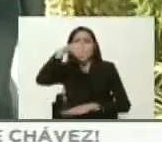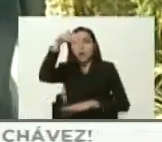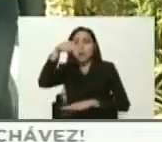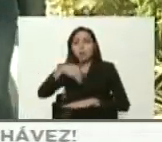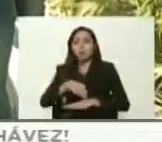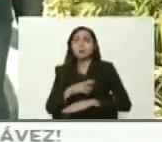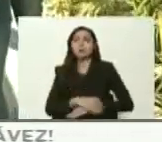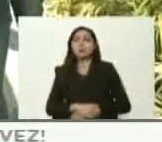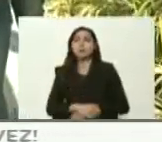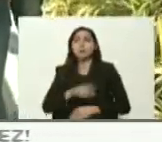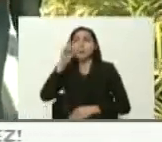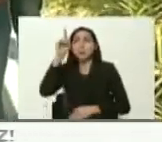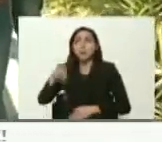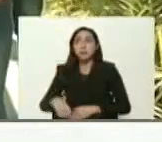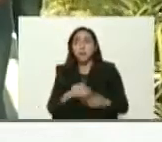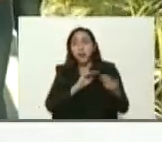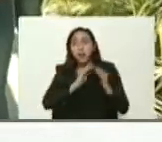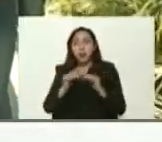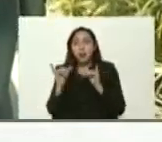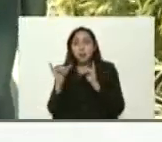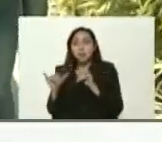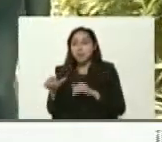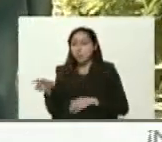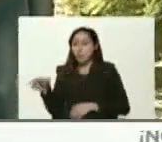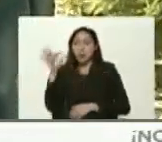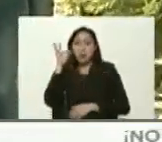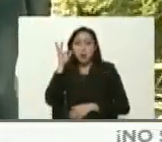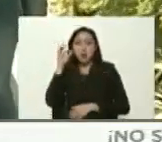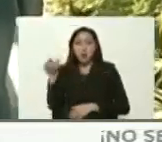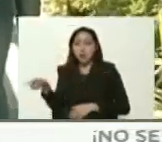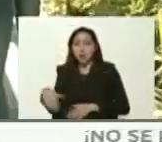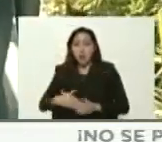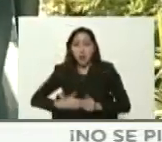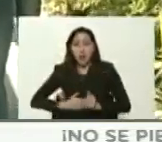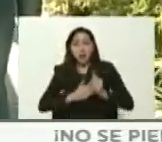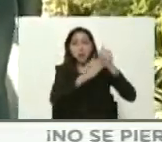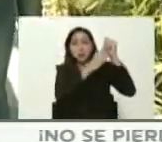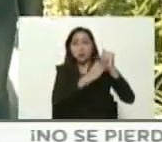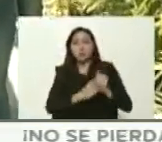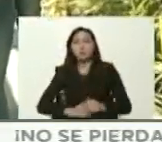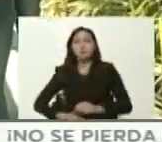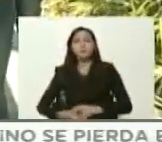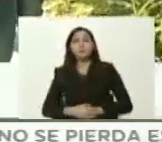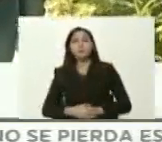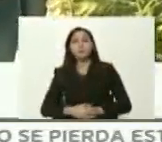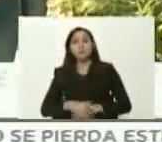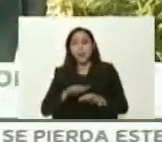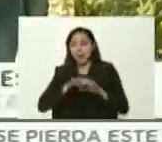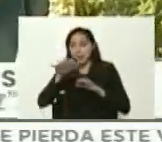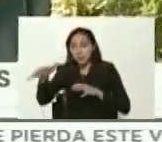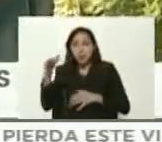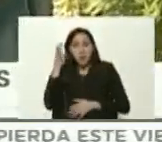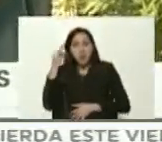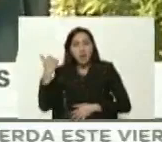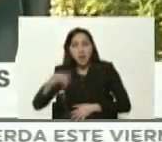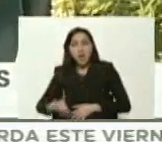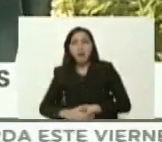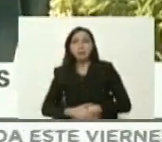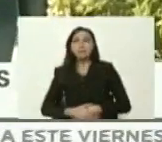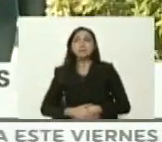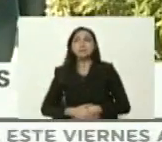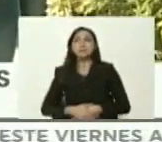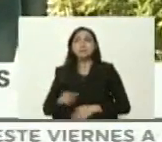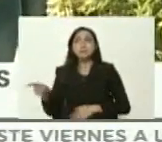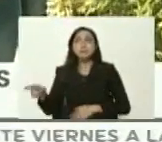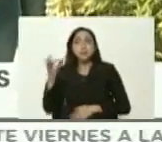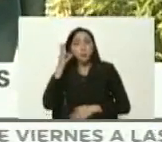y la Comuna. Aquí está Rufina, que es una de las lideresas, de las muchas lideresas que tenemos en los Valles del Tuy, la mujer